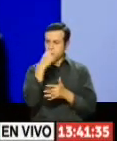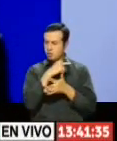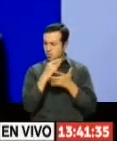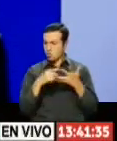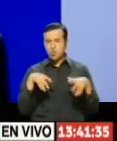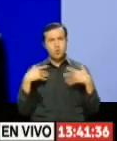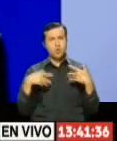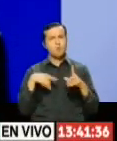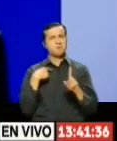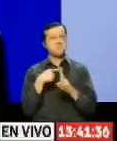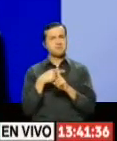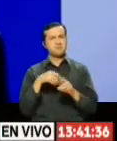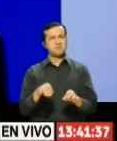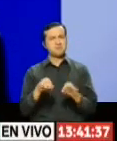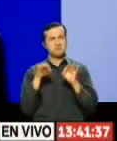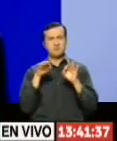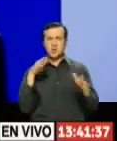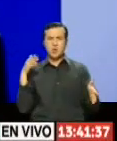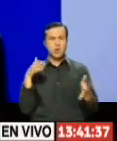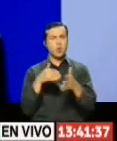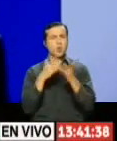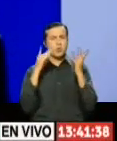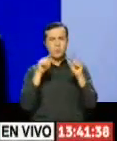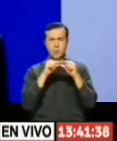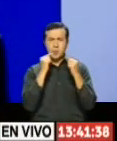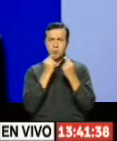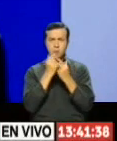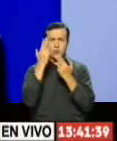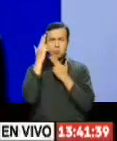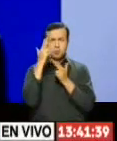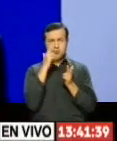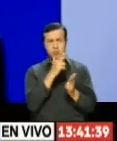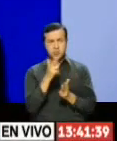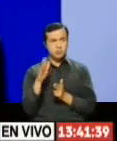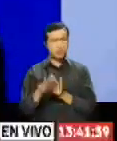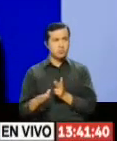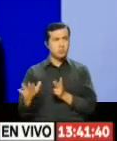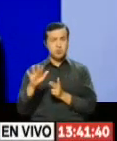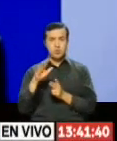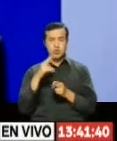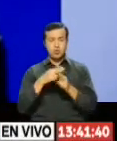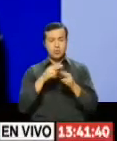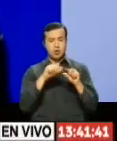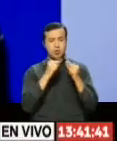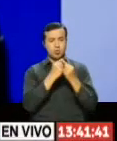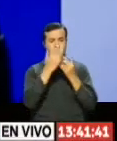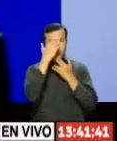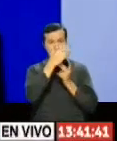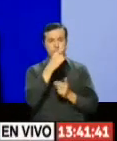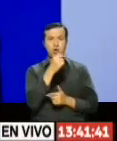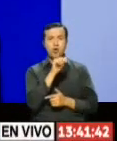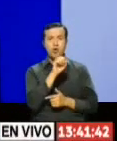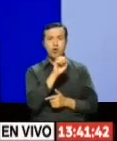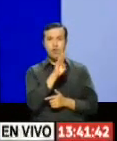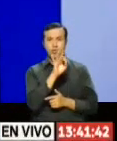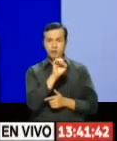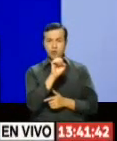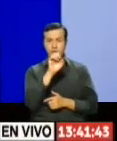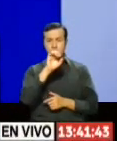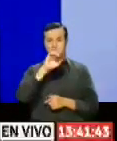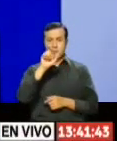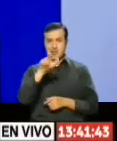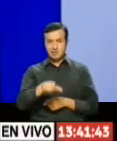gran resultado en contra del grupo armado organizado Clan del Golfo. José Abel